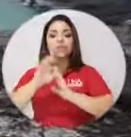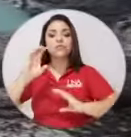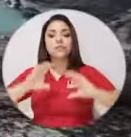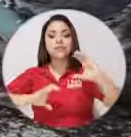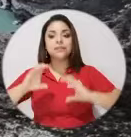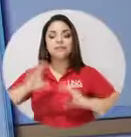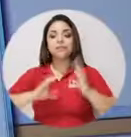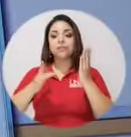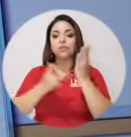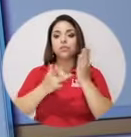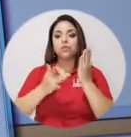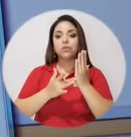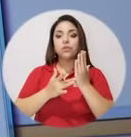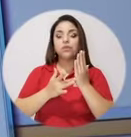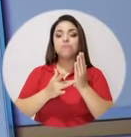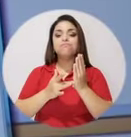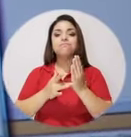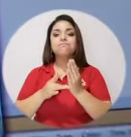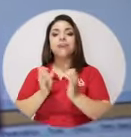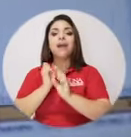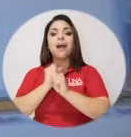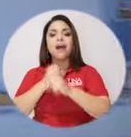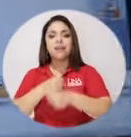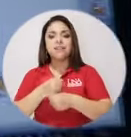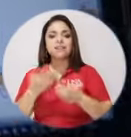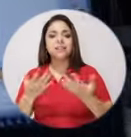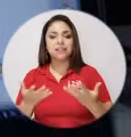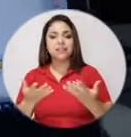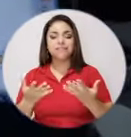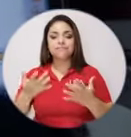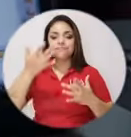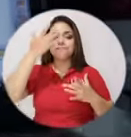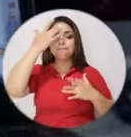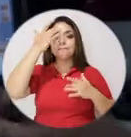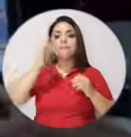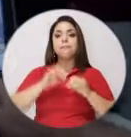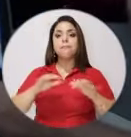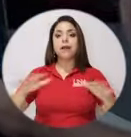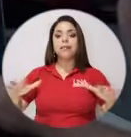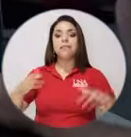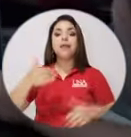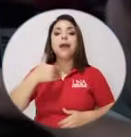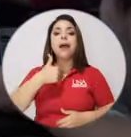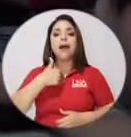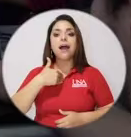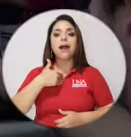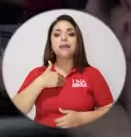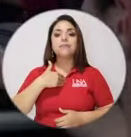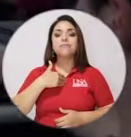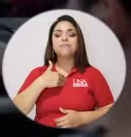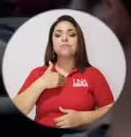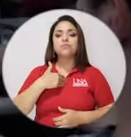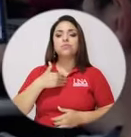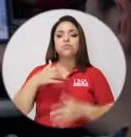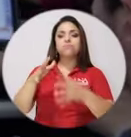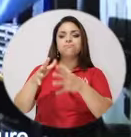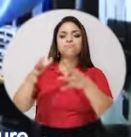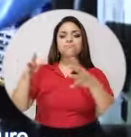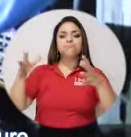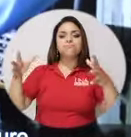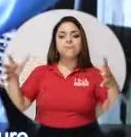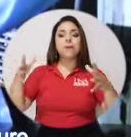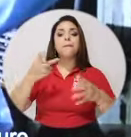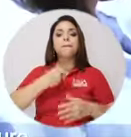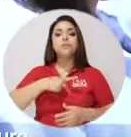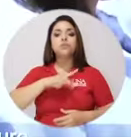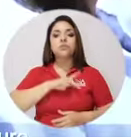desarrollo científico-tecnológico, pues no solo hacen que la pandemia tenga una dimensión no estrictamente personal, sino